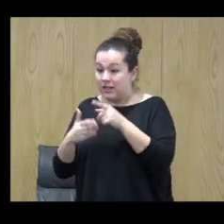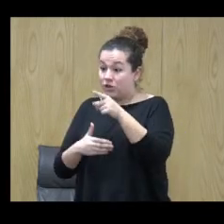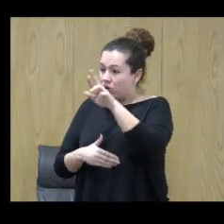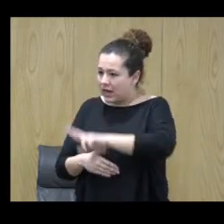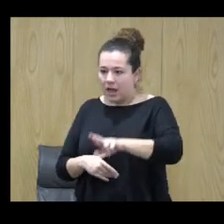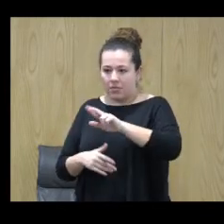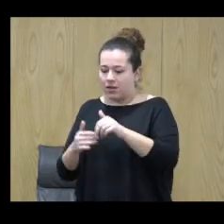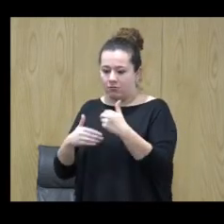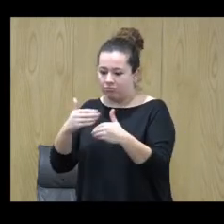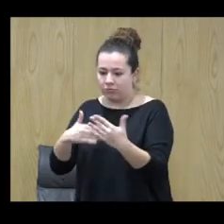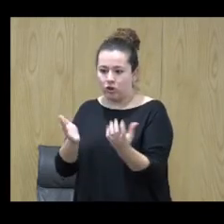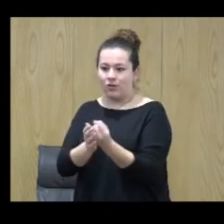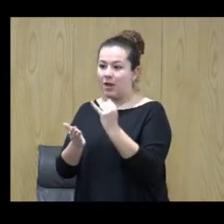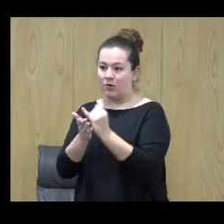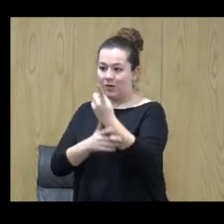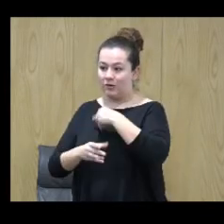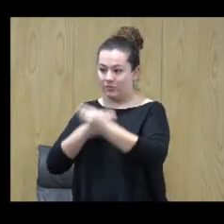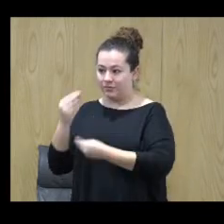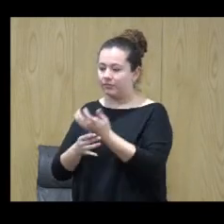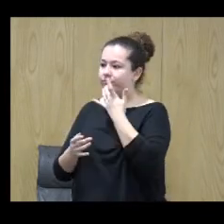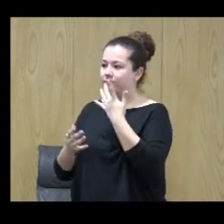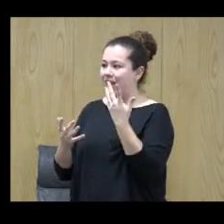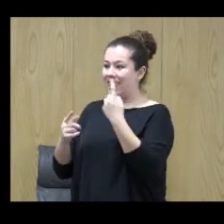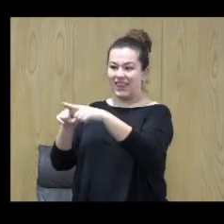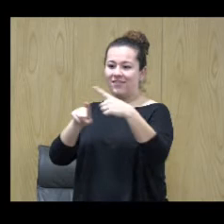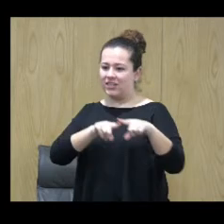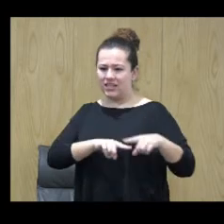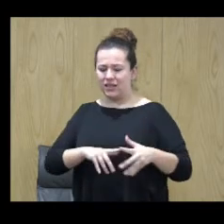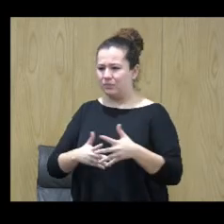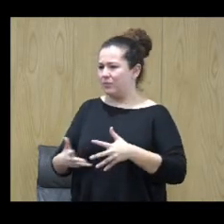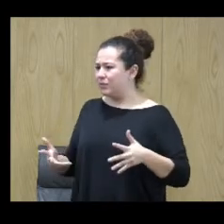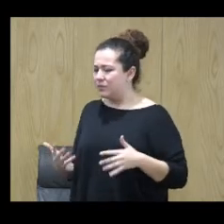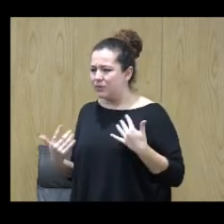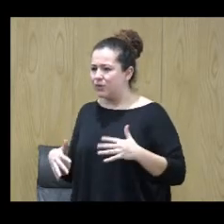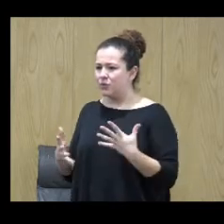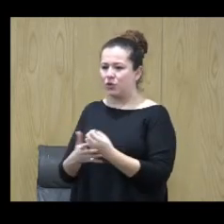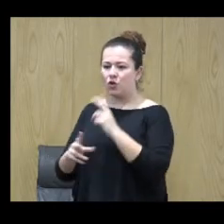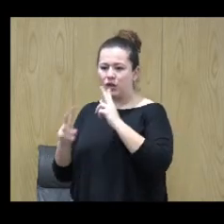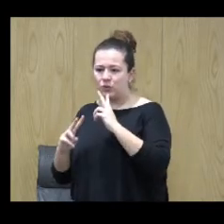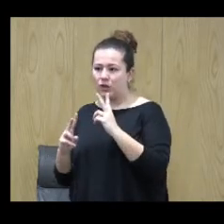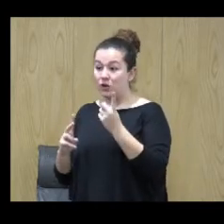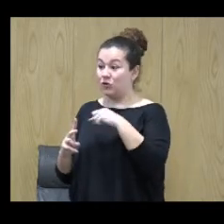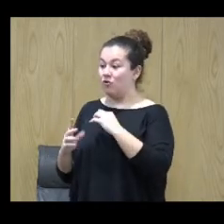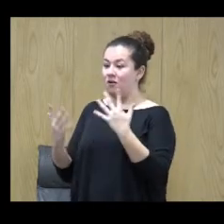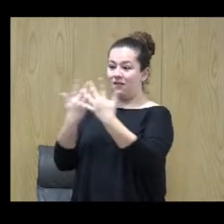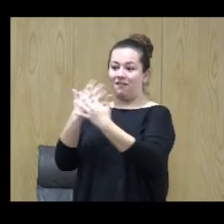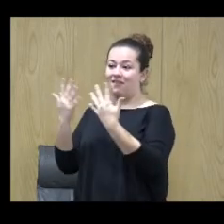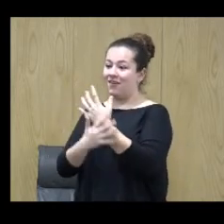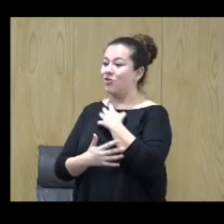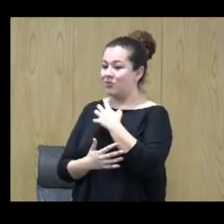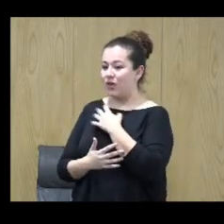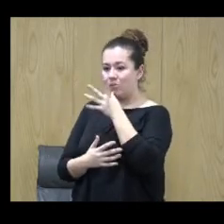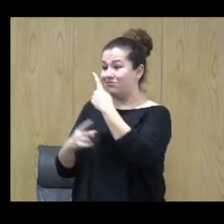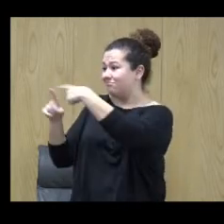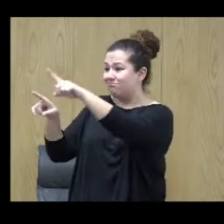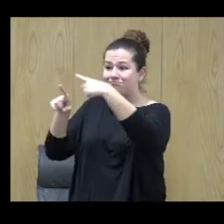constantemente en todas las pruebas que hemos hecho. Es decir, hay una gran diversidad en los resultados, no podemos homogeneizar, son muy